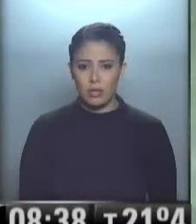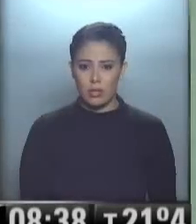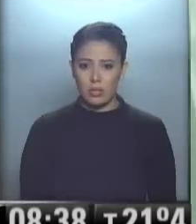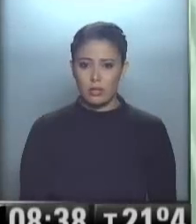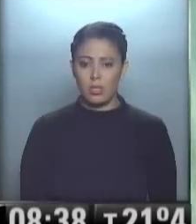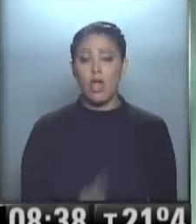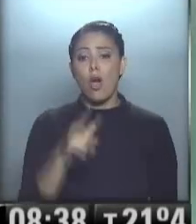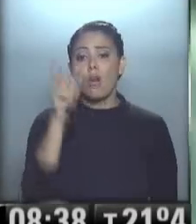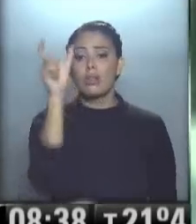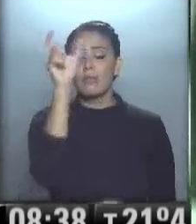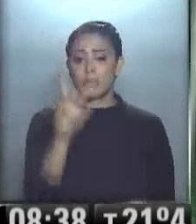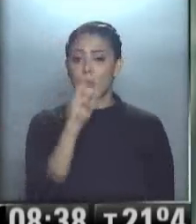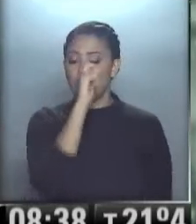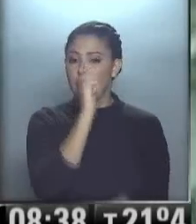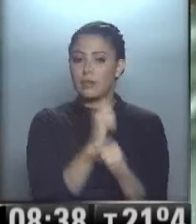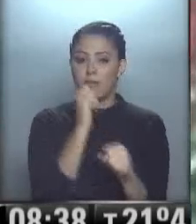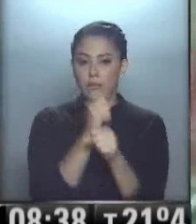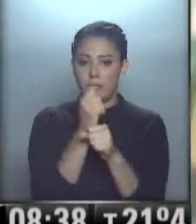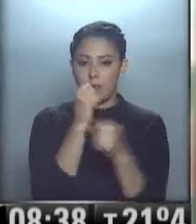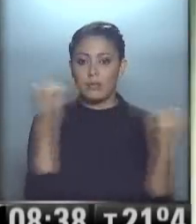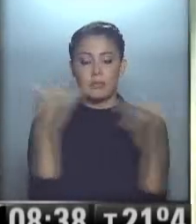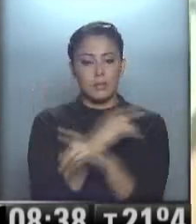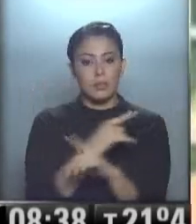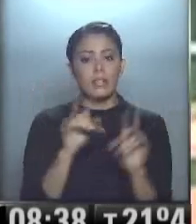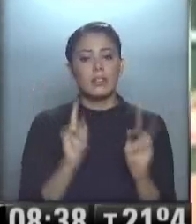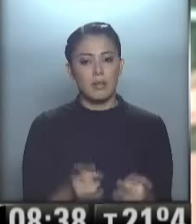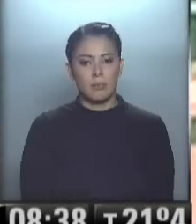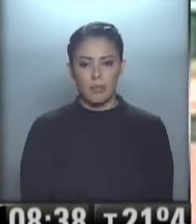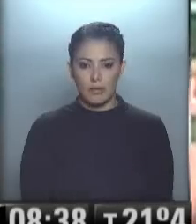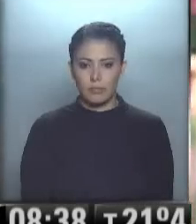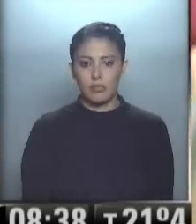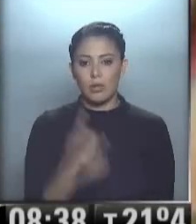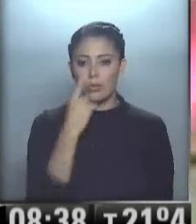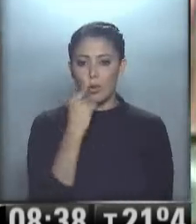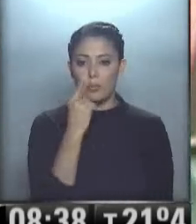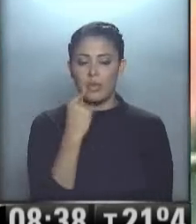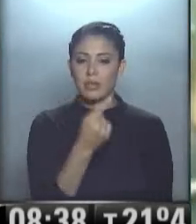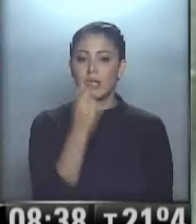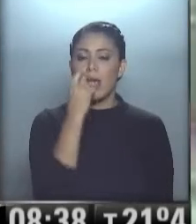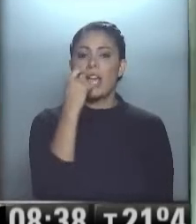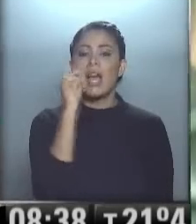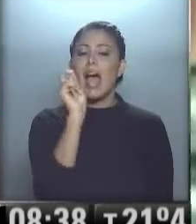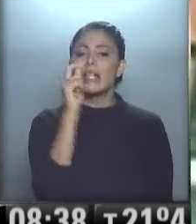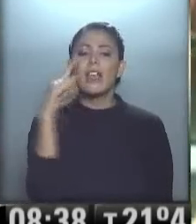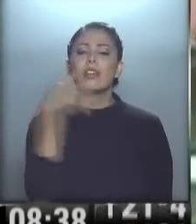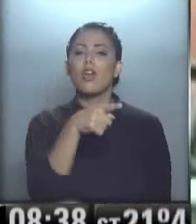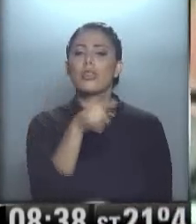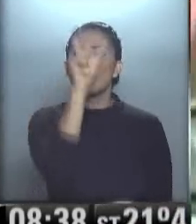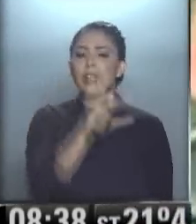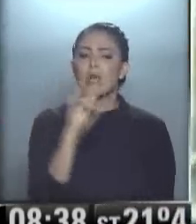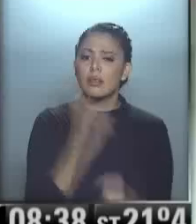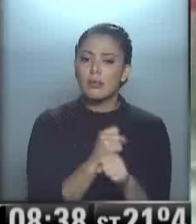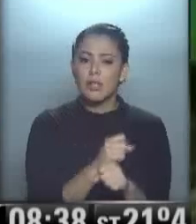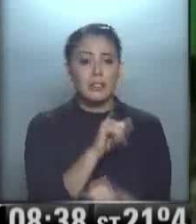una operadora de transporte superficial, Natacha. Y la agresión busca es directamente al operador, como se da cuenta, presidente. Sí.